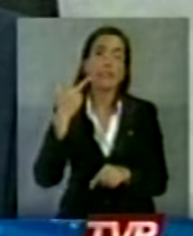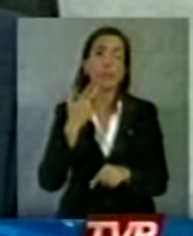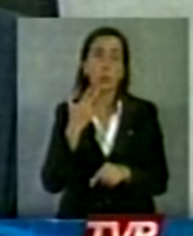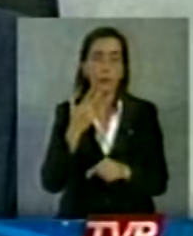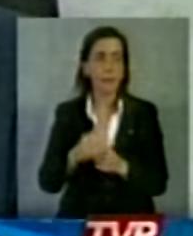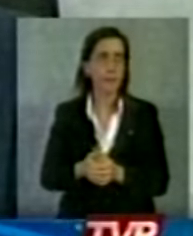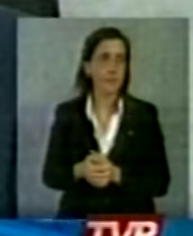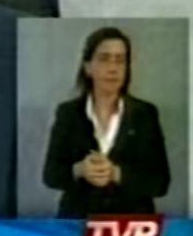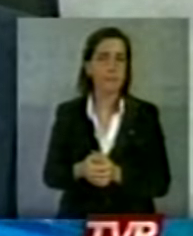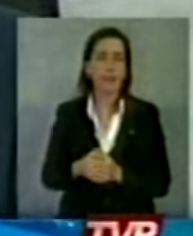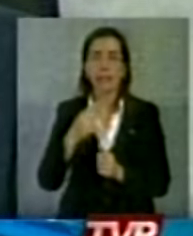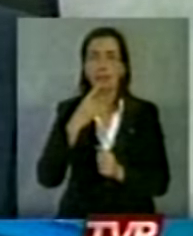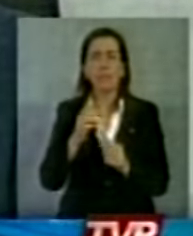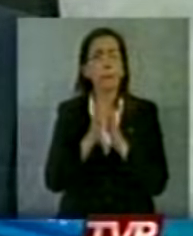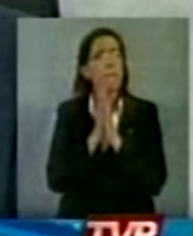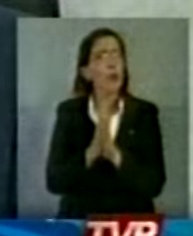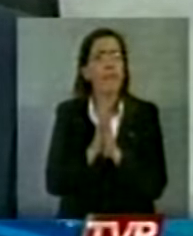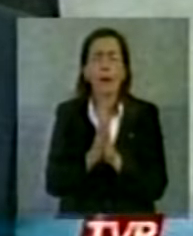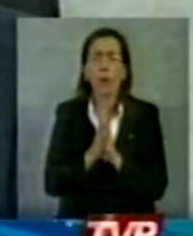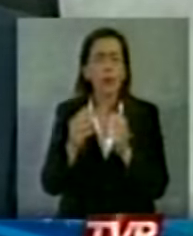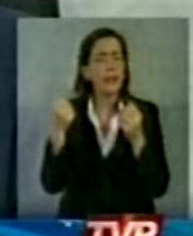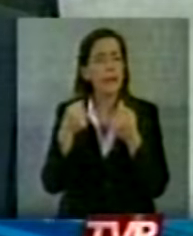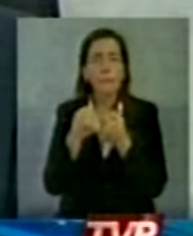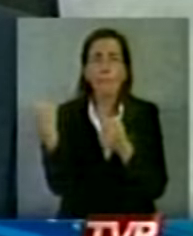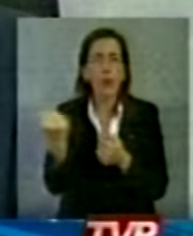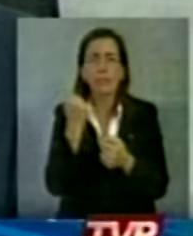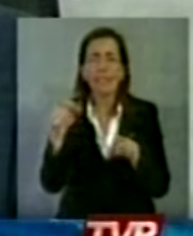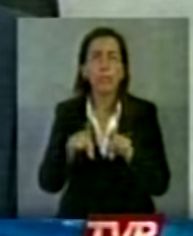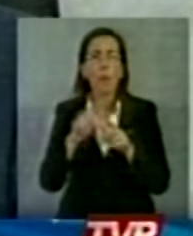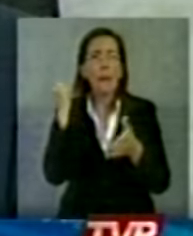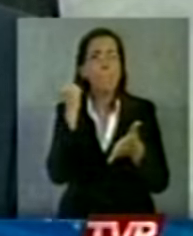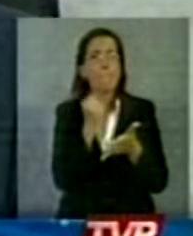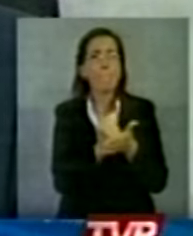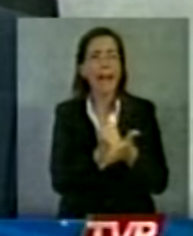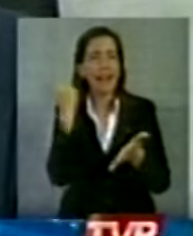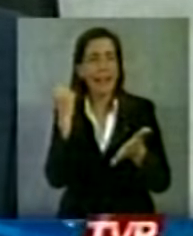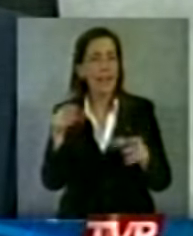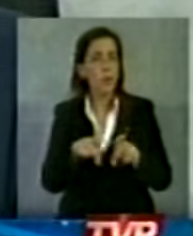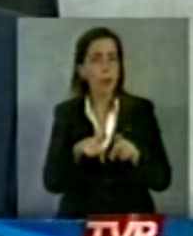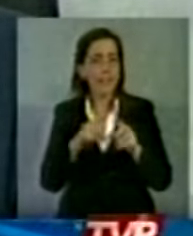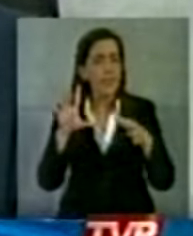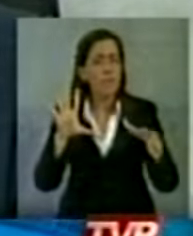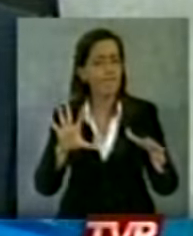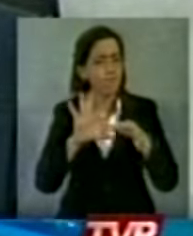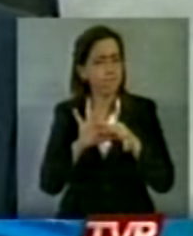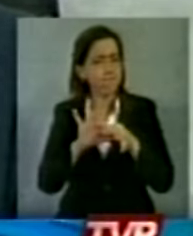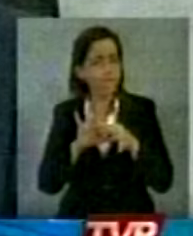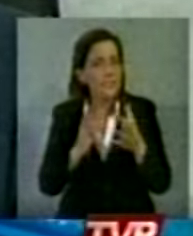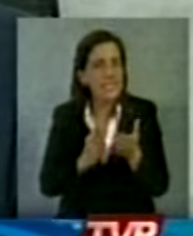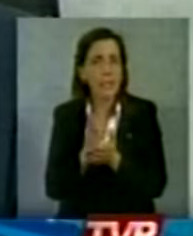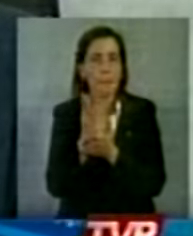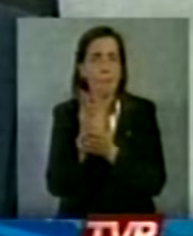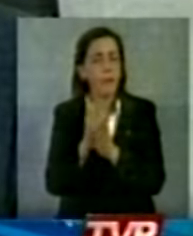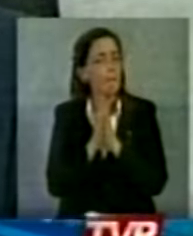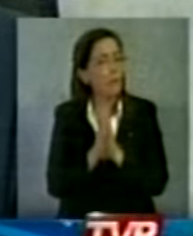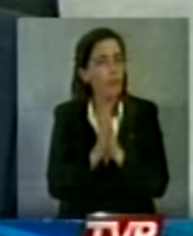1819, sellemos el principio de una unión duradera y no nos